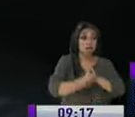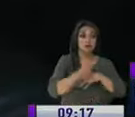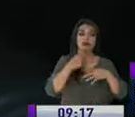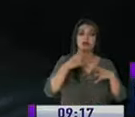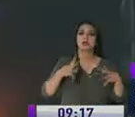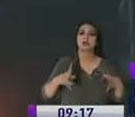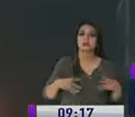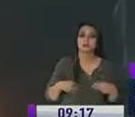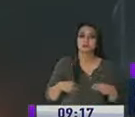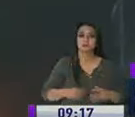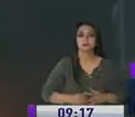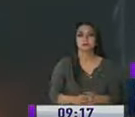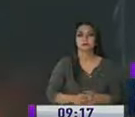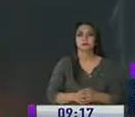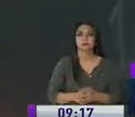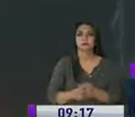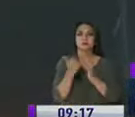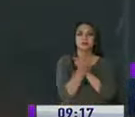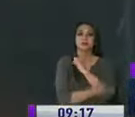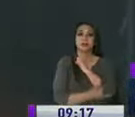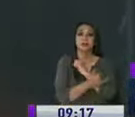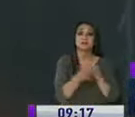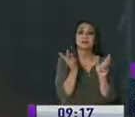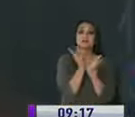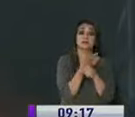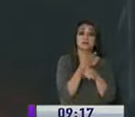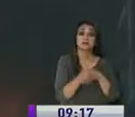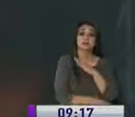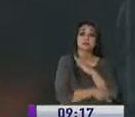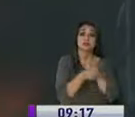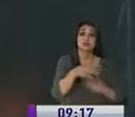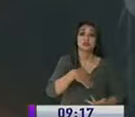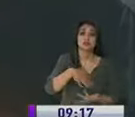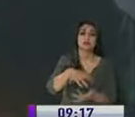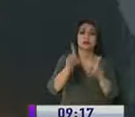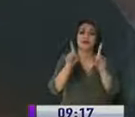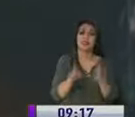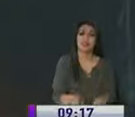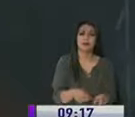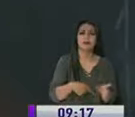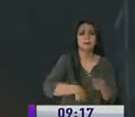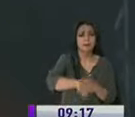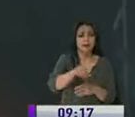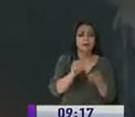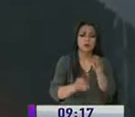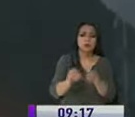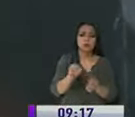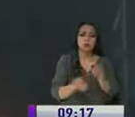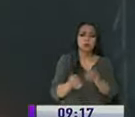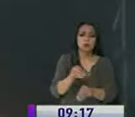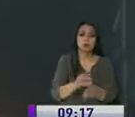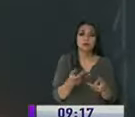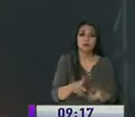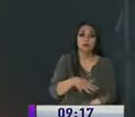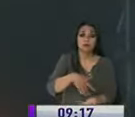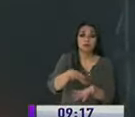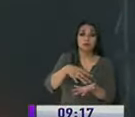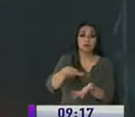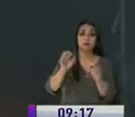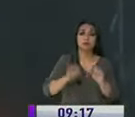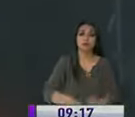de ustedes. Un país productor de petróleo tiene que mandar a refinarlo, tiene que importar